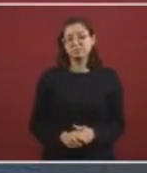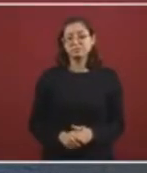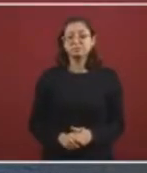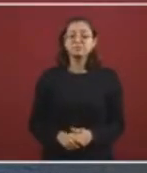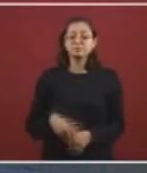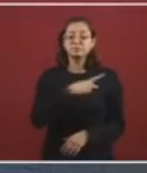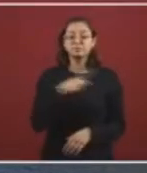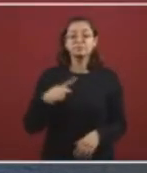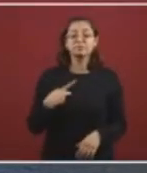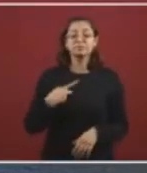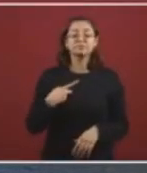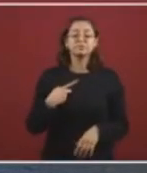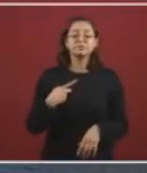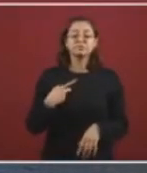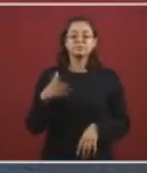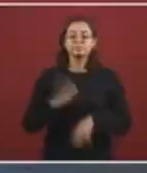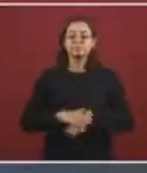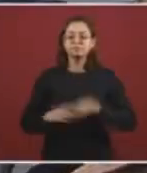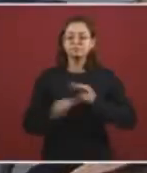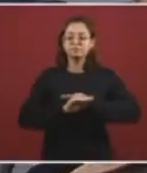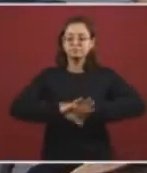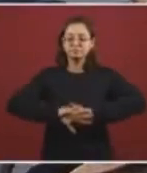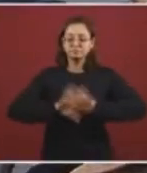hablemos claro. Y sigue.